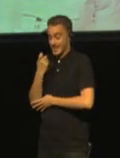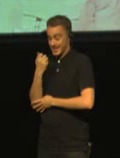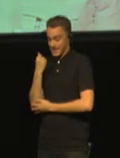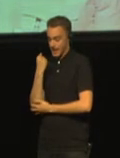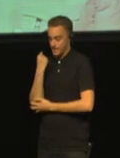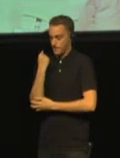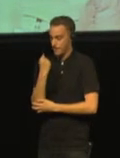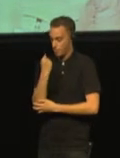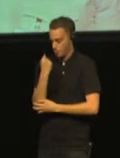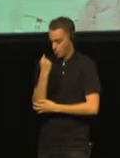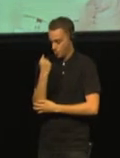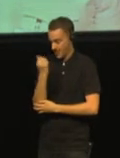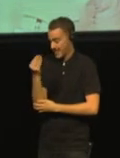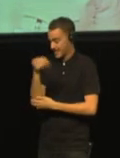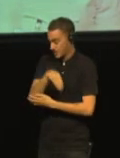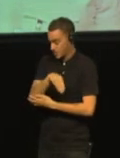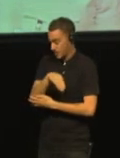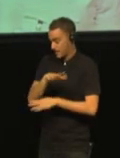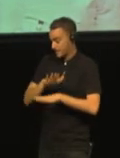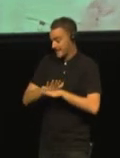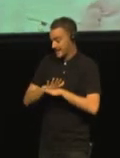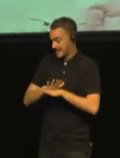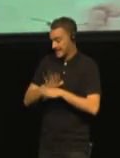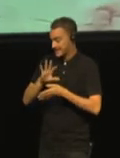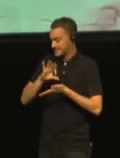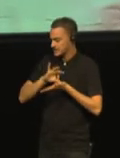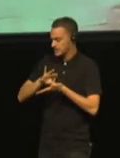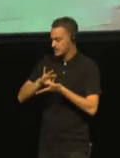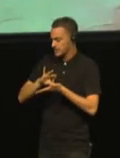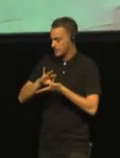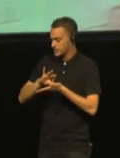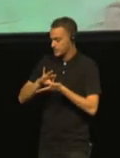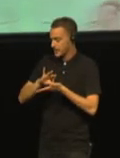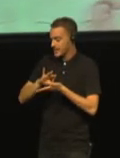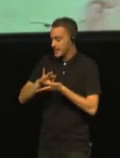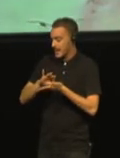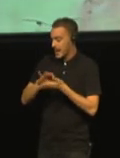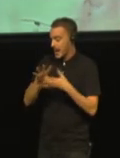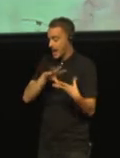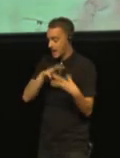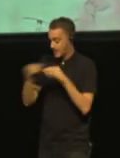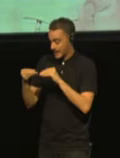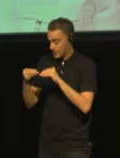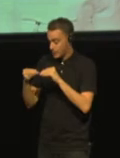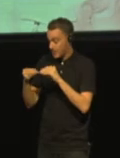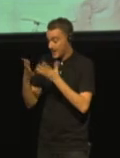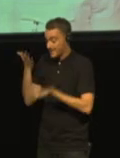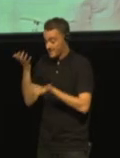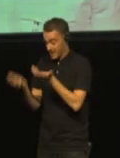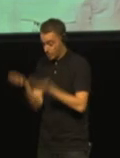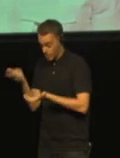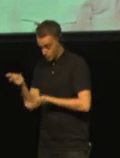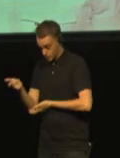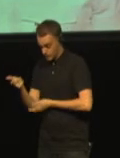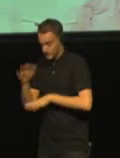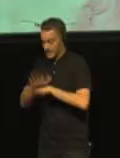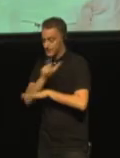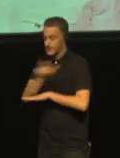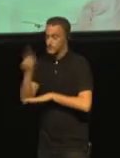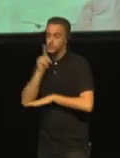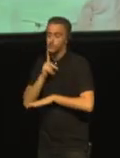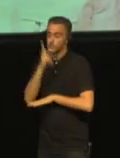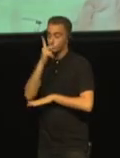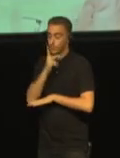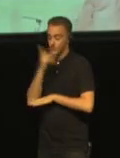La aplicación, los sistemas de aplicación y evaluación no están accesibles para las personas con sordo o ceguera. Además, se